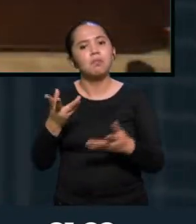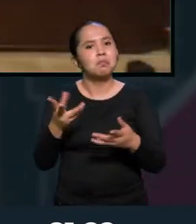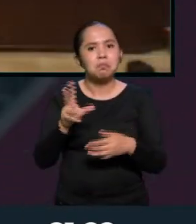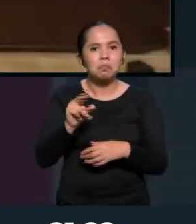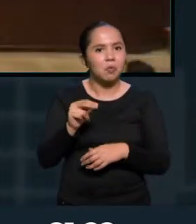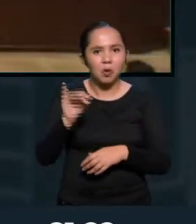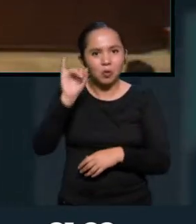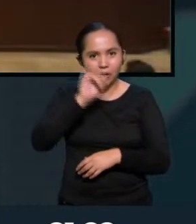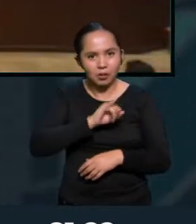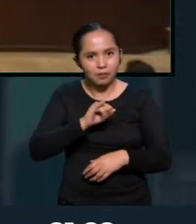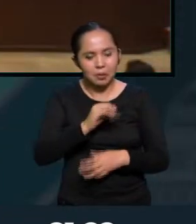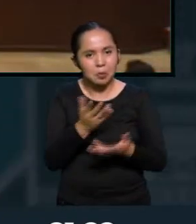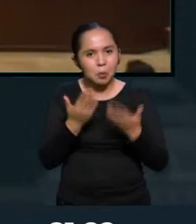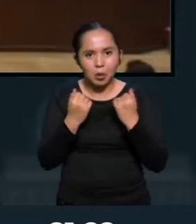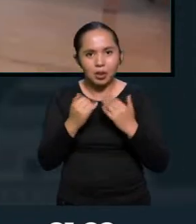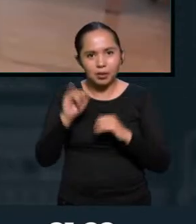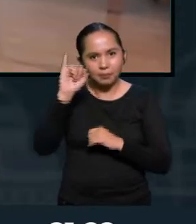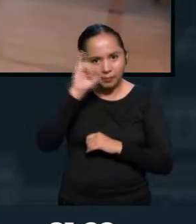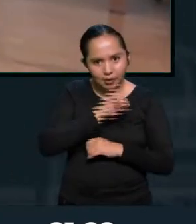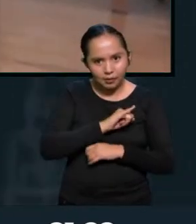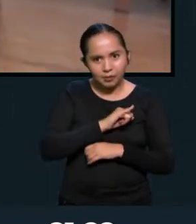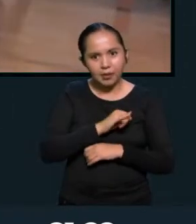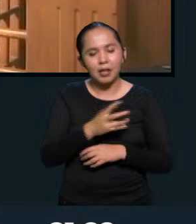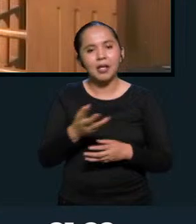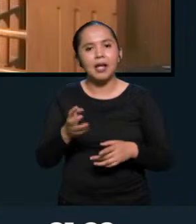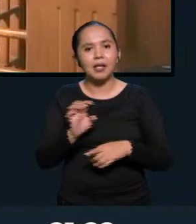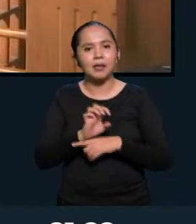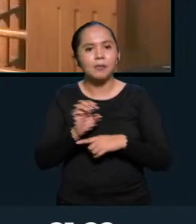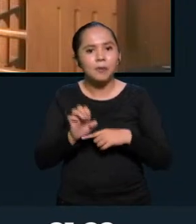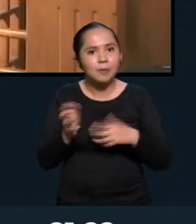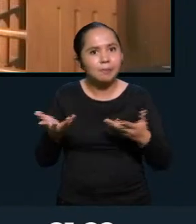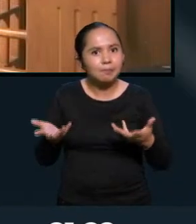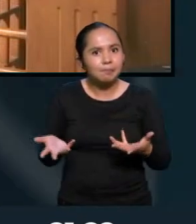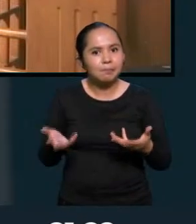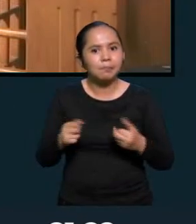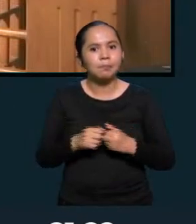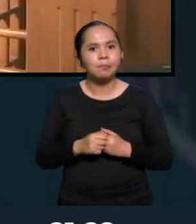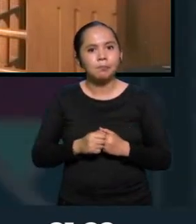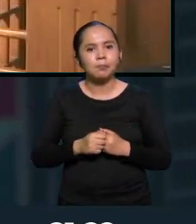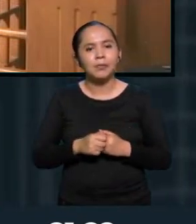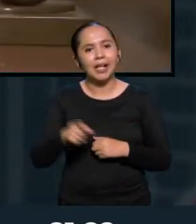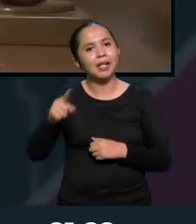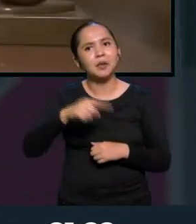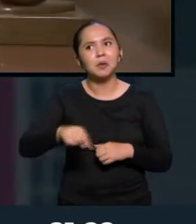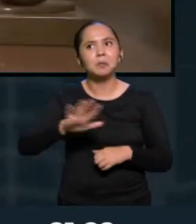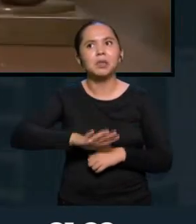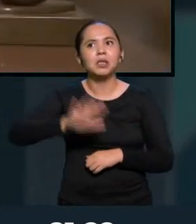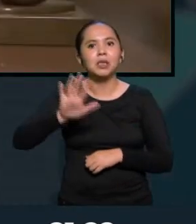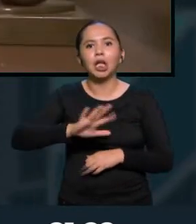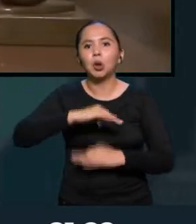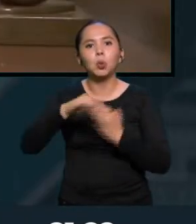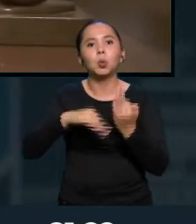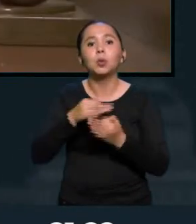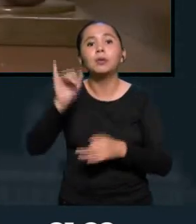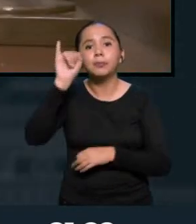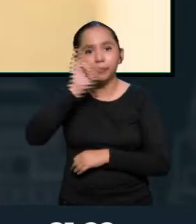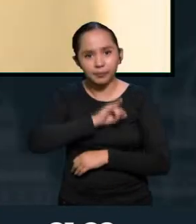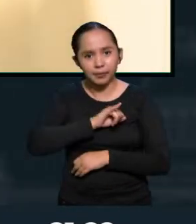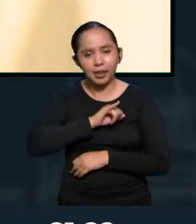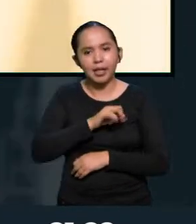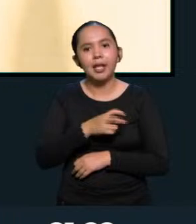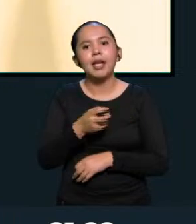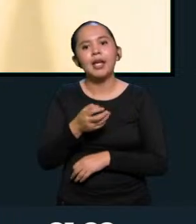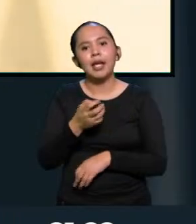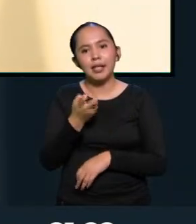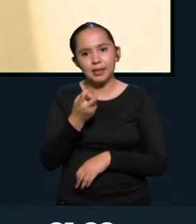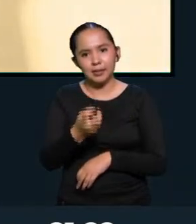ministros no son sus jefes, y los ministros pues no tienen jefe. Entonces, son patrones prácticamente, y en el peor de los casos serían